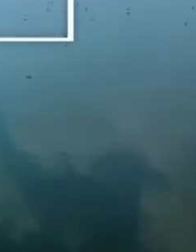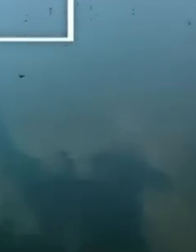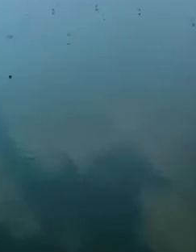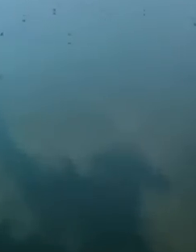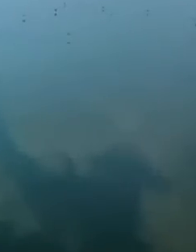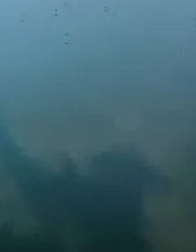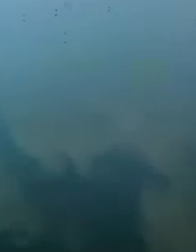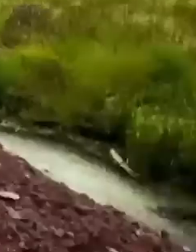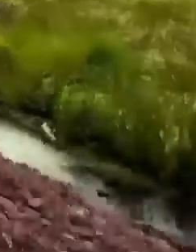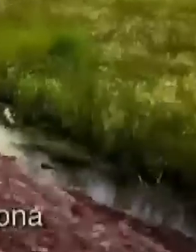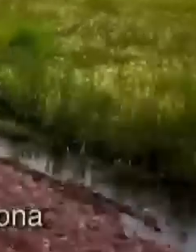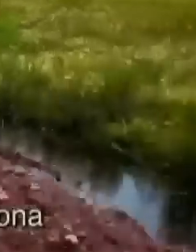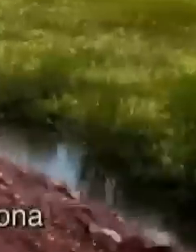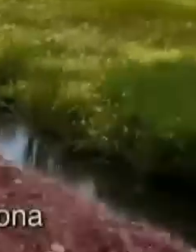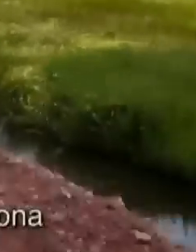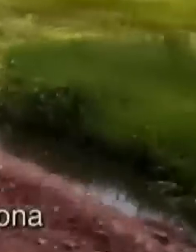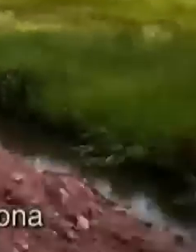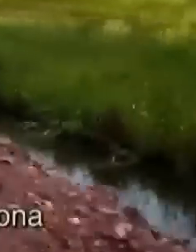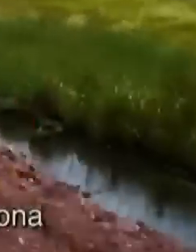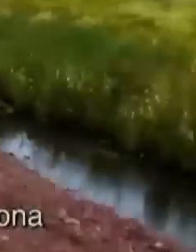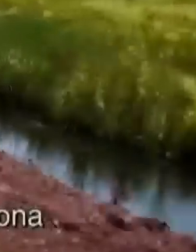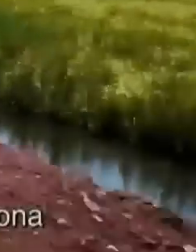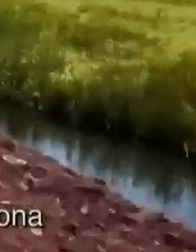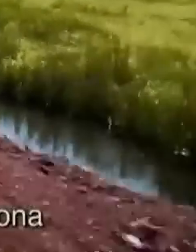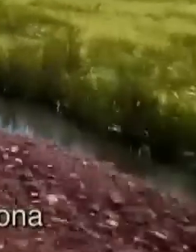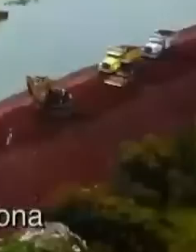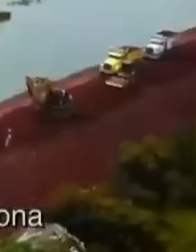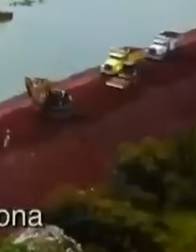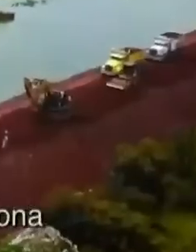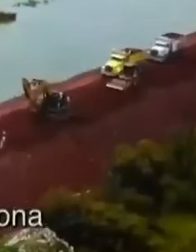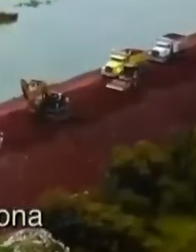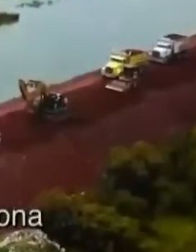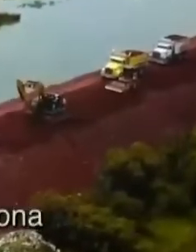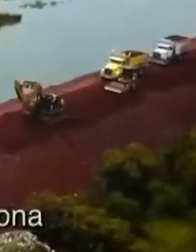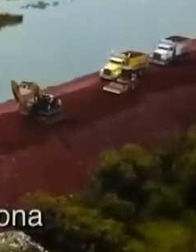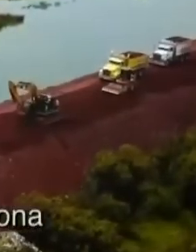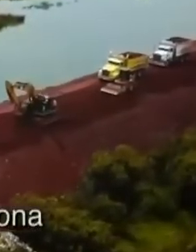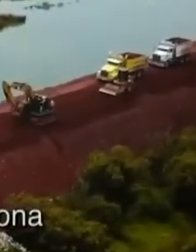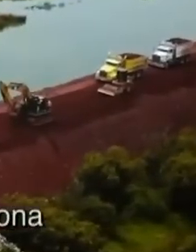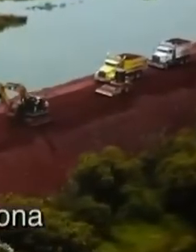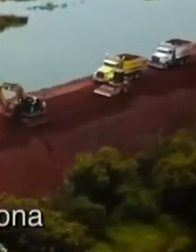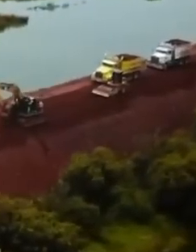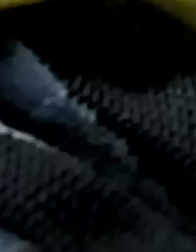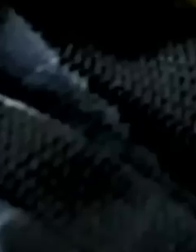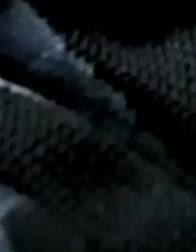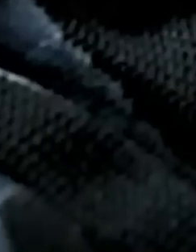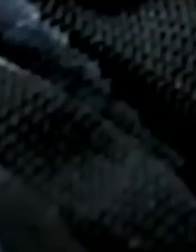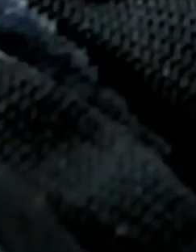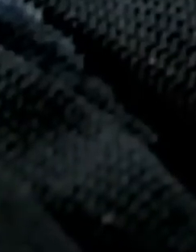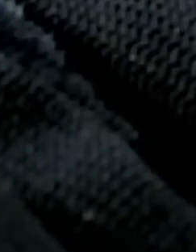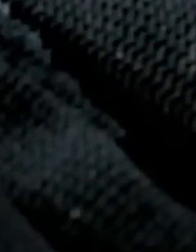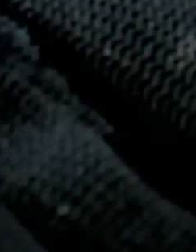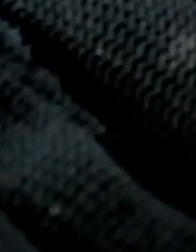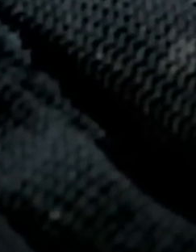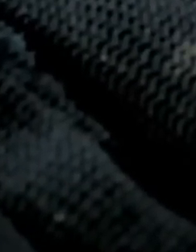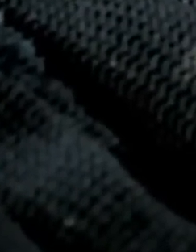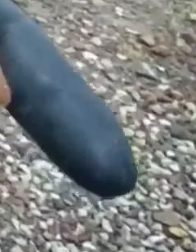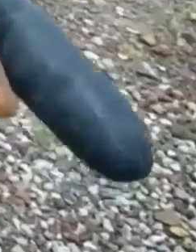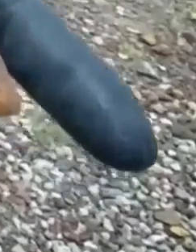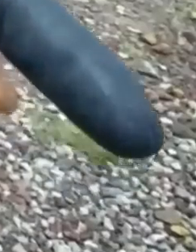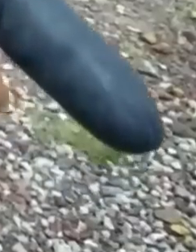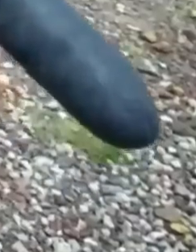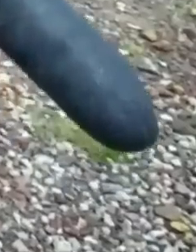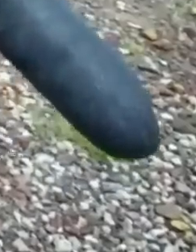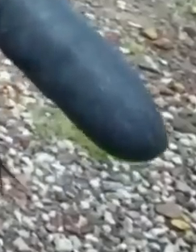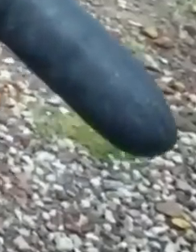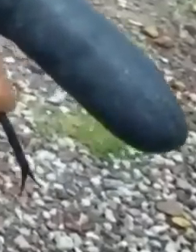Naborcarrillo. Se realizan los trabajos de renivelación de la corona del borde en la zona noreste del lago. Como parte del monitoreo permanente